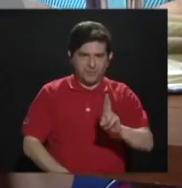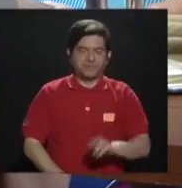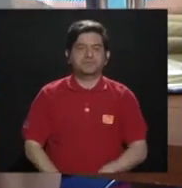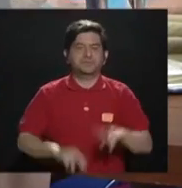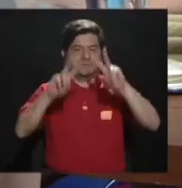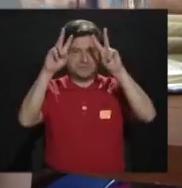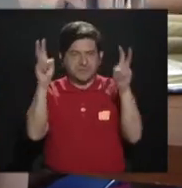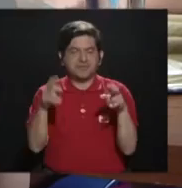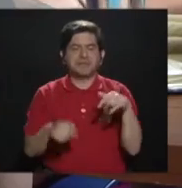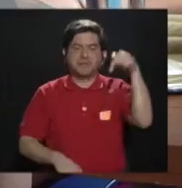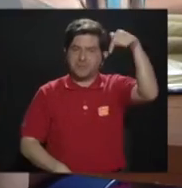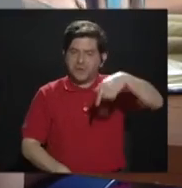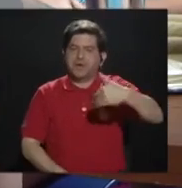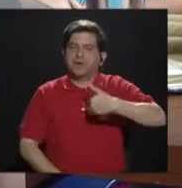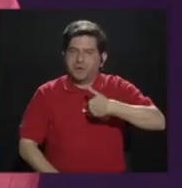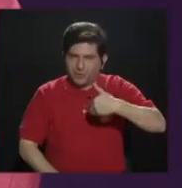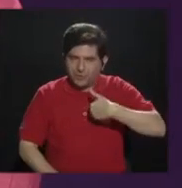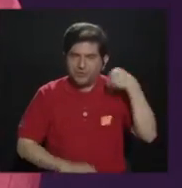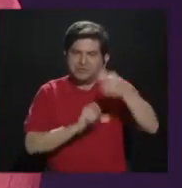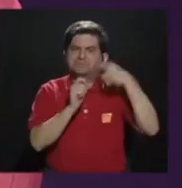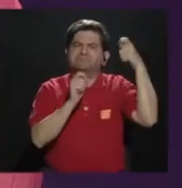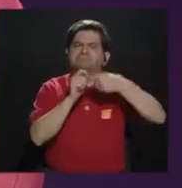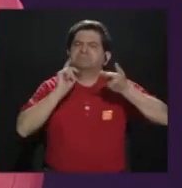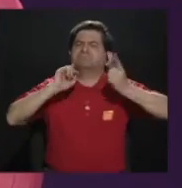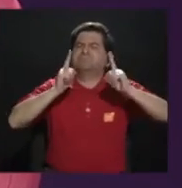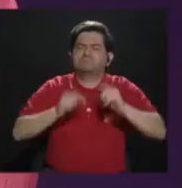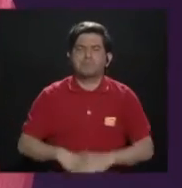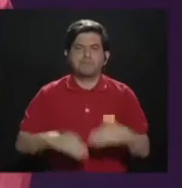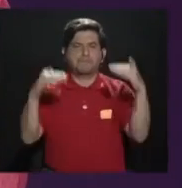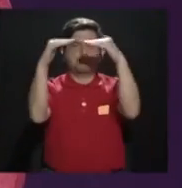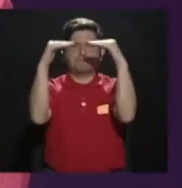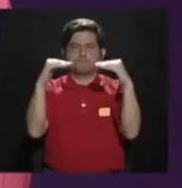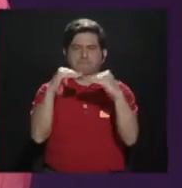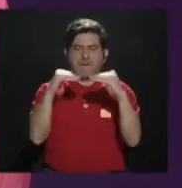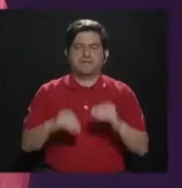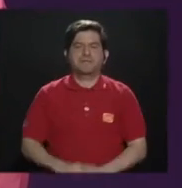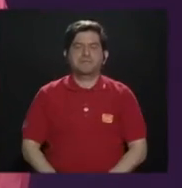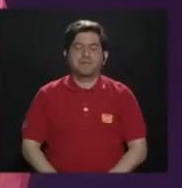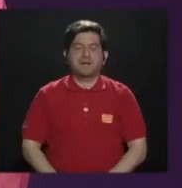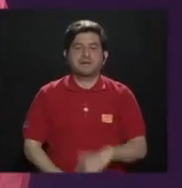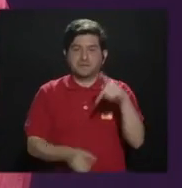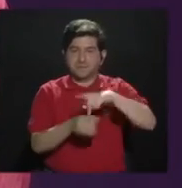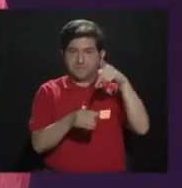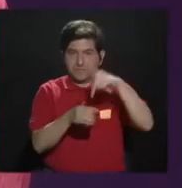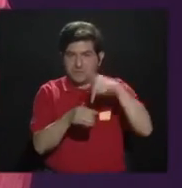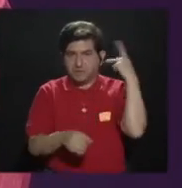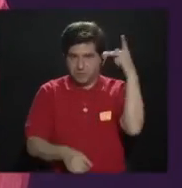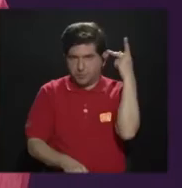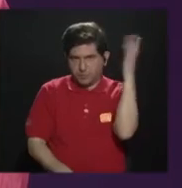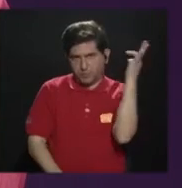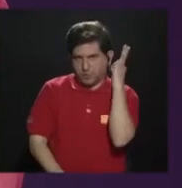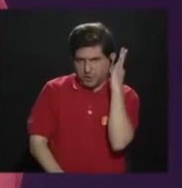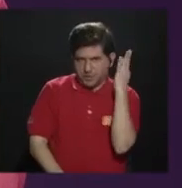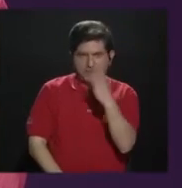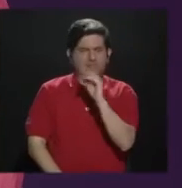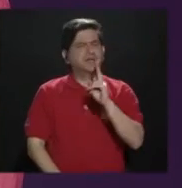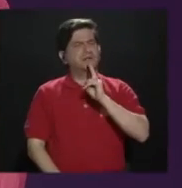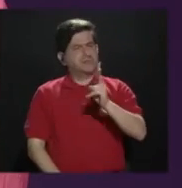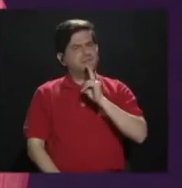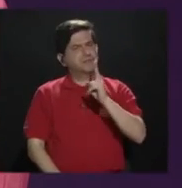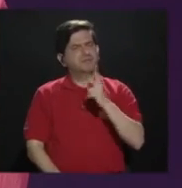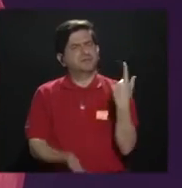que nos ocupa hoy es justamente la paridad, la participación política de las mujeres y